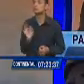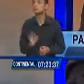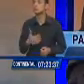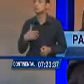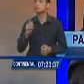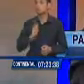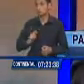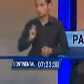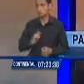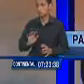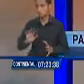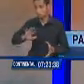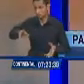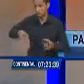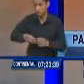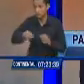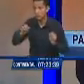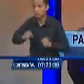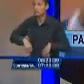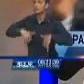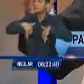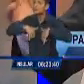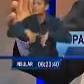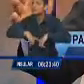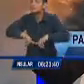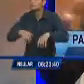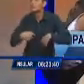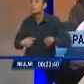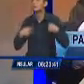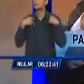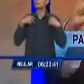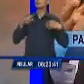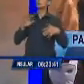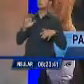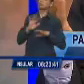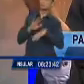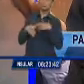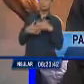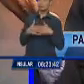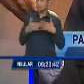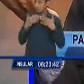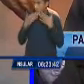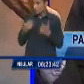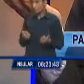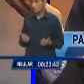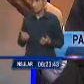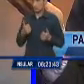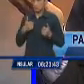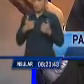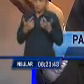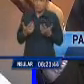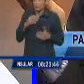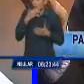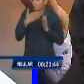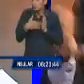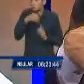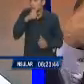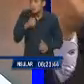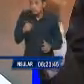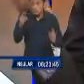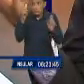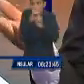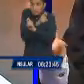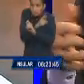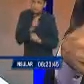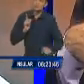tus sueldos para poder mantener tu vida en condiciones tan difíciles como son los de la vejez. Así es. Cuando